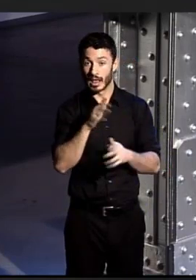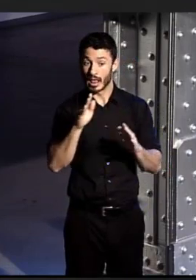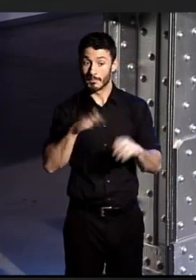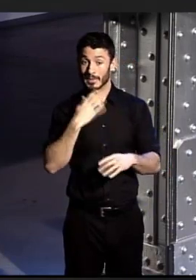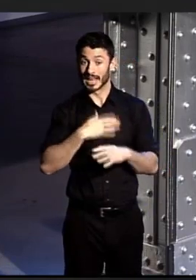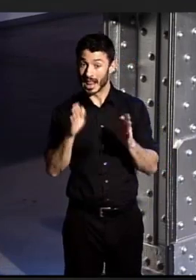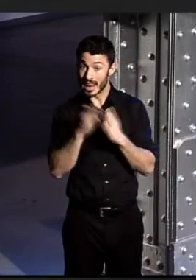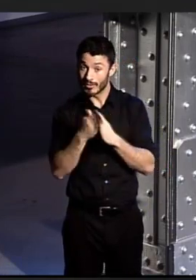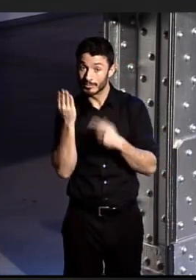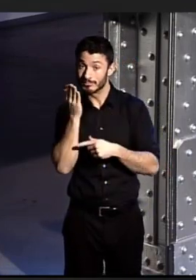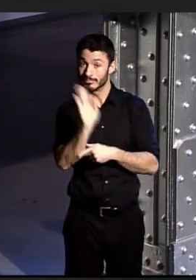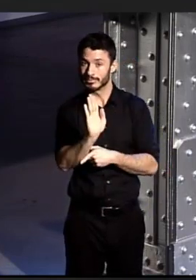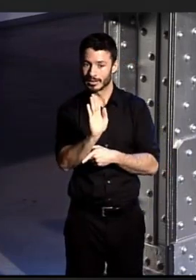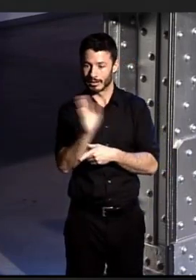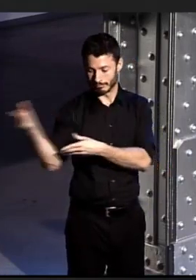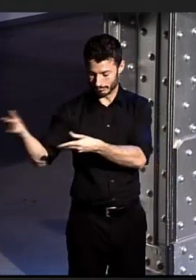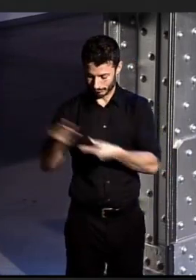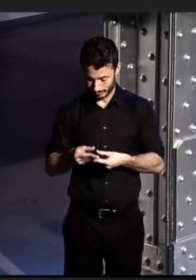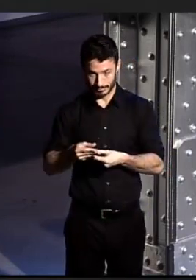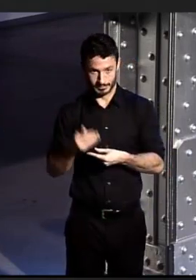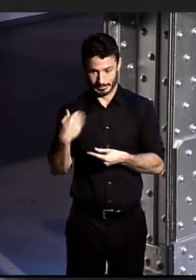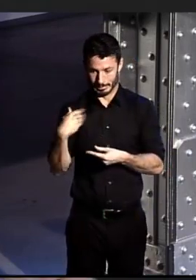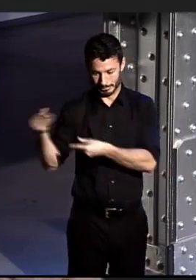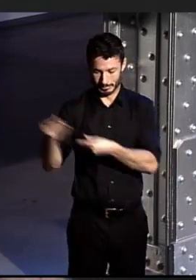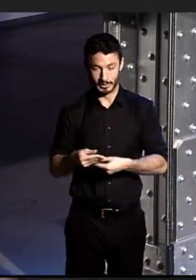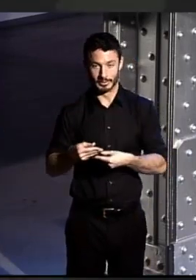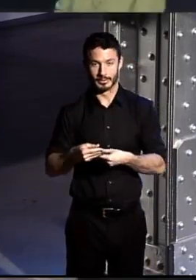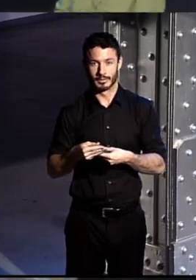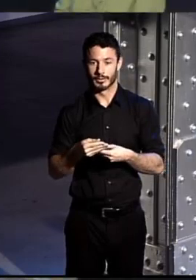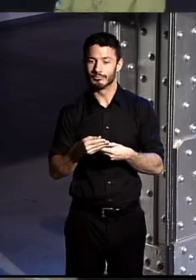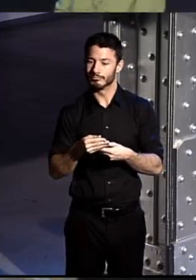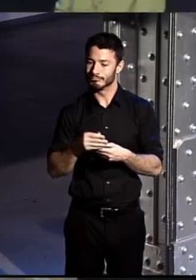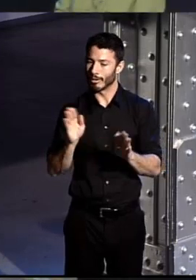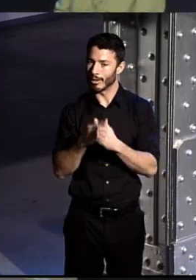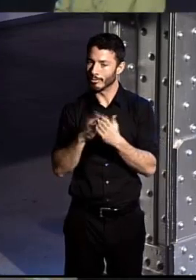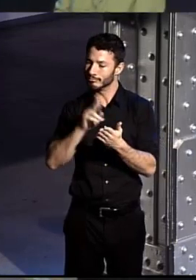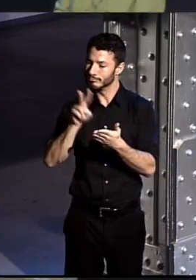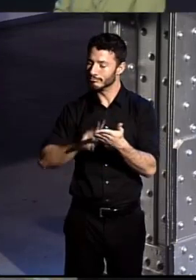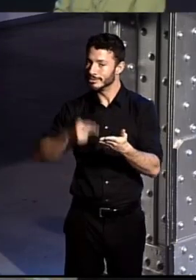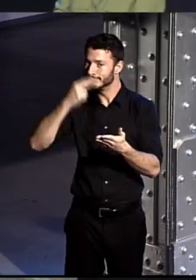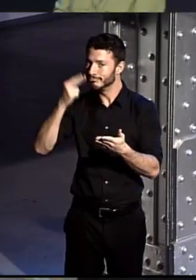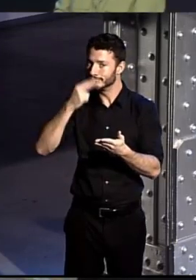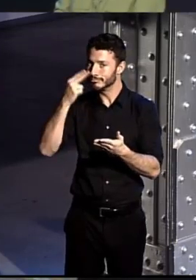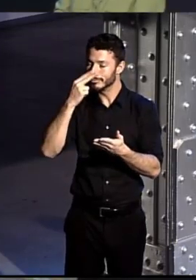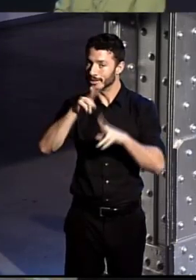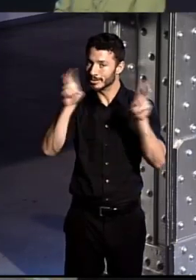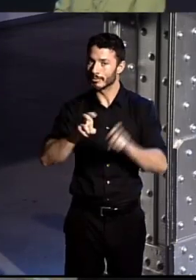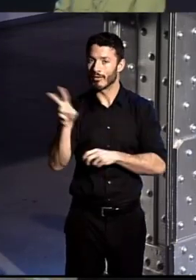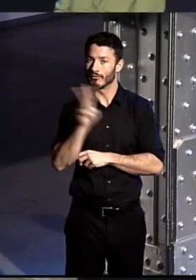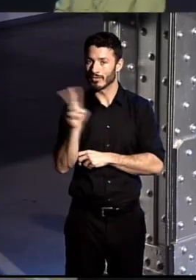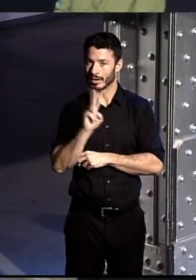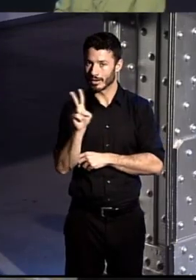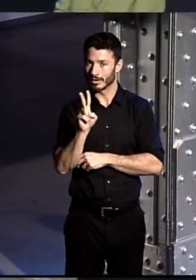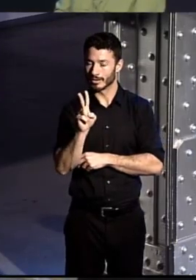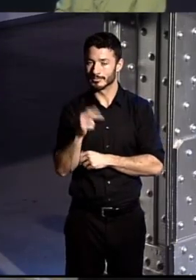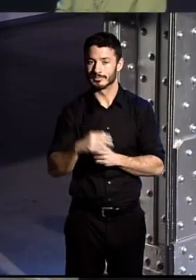presenta mañana también que me lo acaban de entregar. Entonces, es para decirlo, es un tomo muy interesante, muy completo sobre Verne. Parece ser que es el primero, que habrá